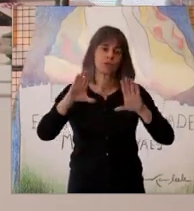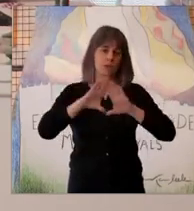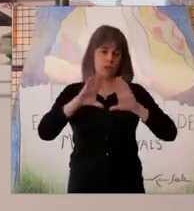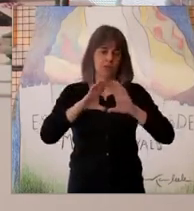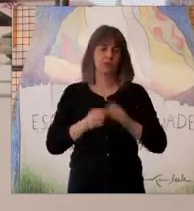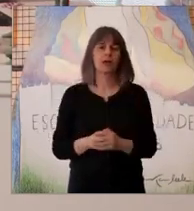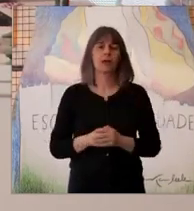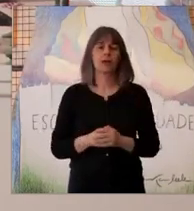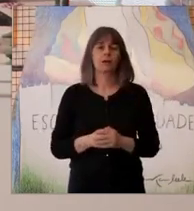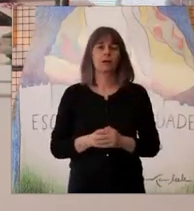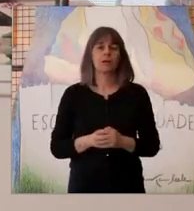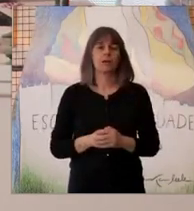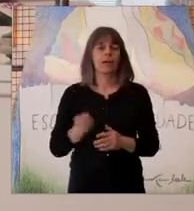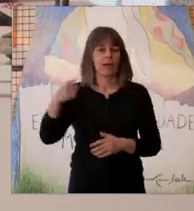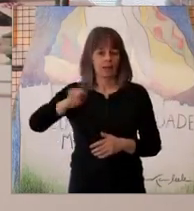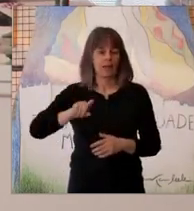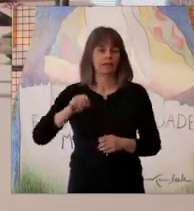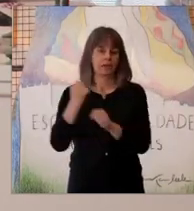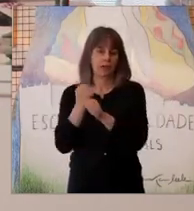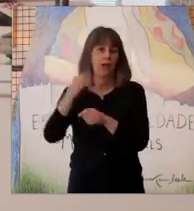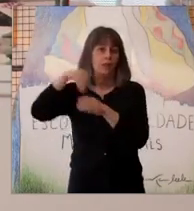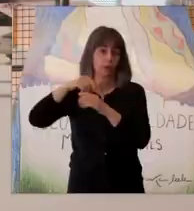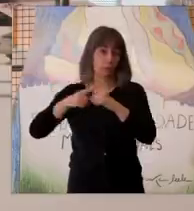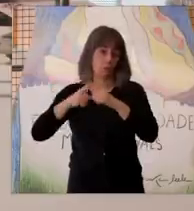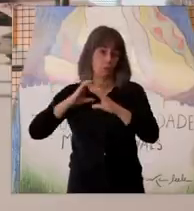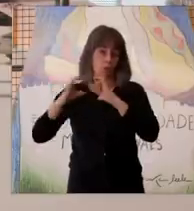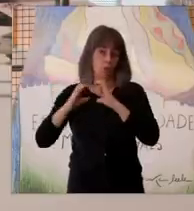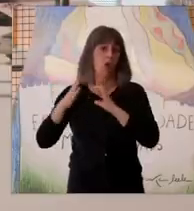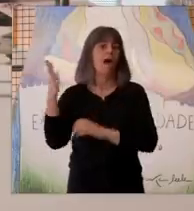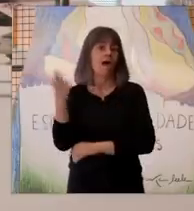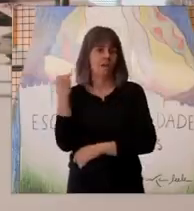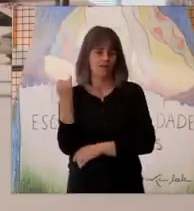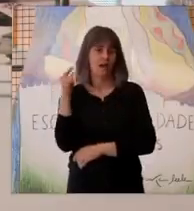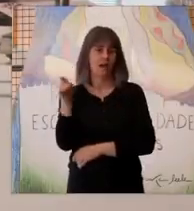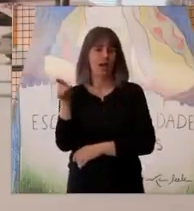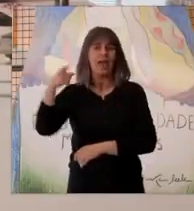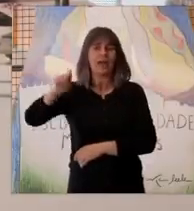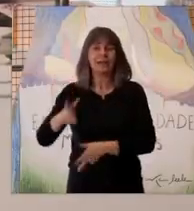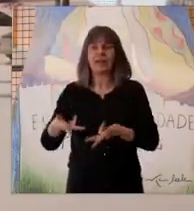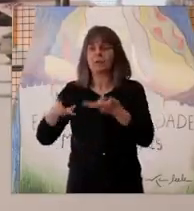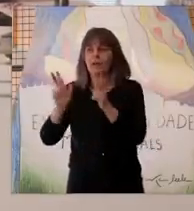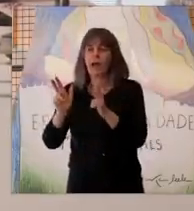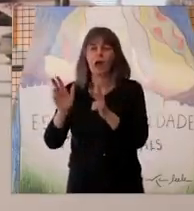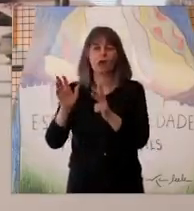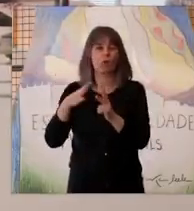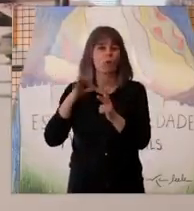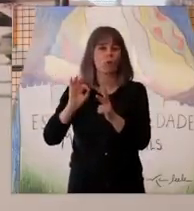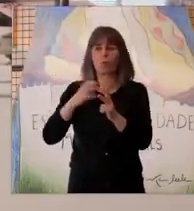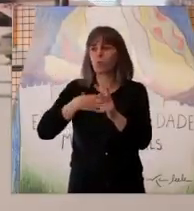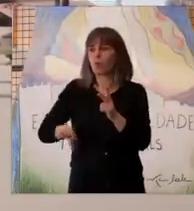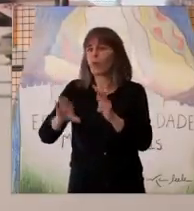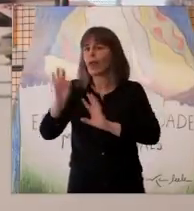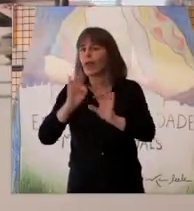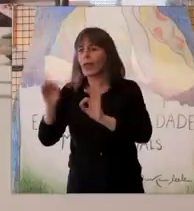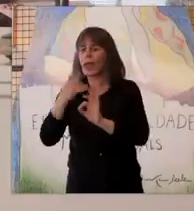que son jefas en sus medios de comunicación y no tienen ni la libertad ni la potestad para que